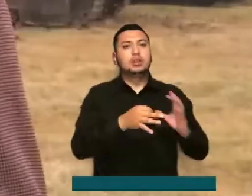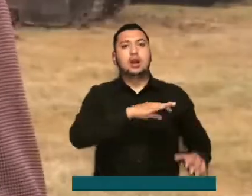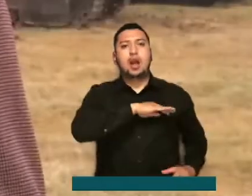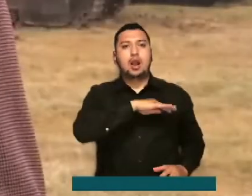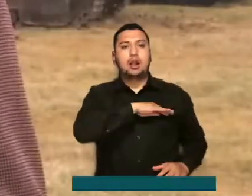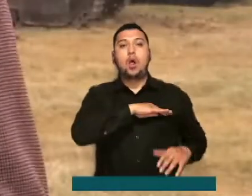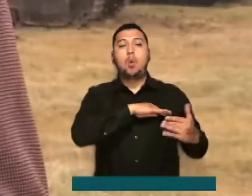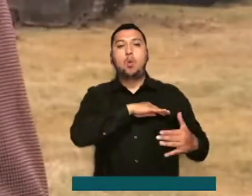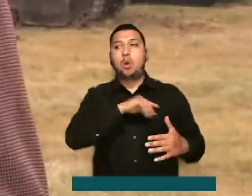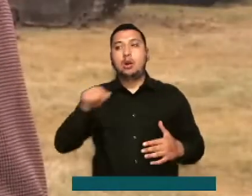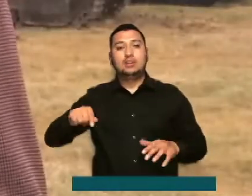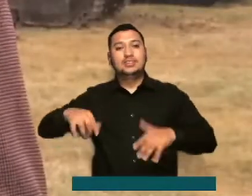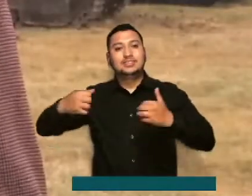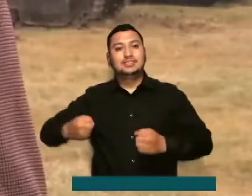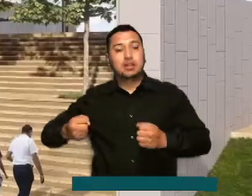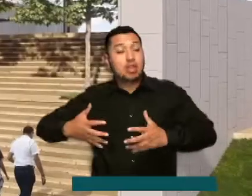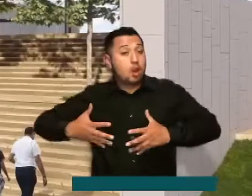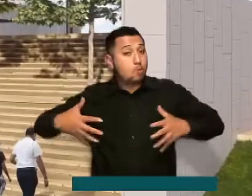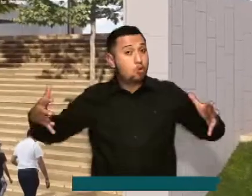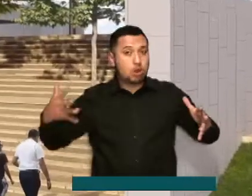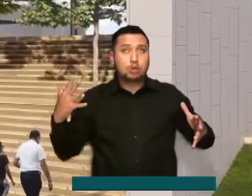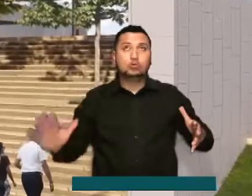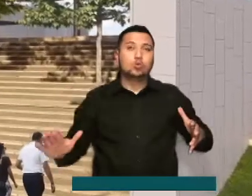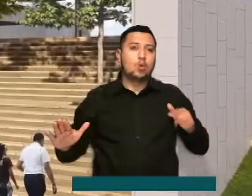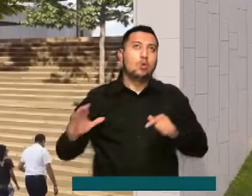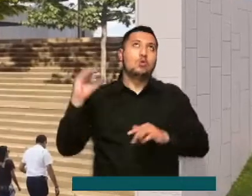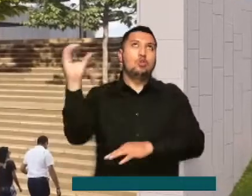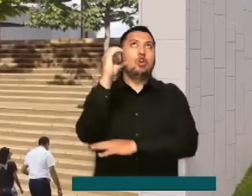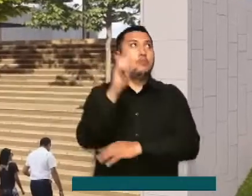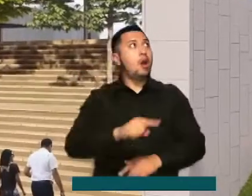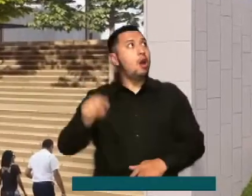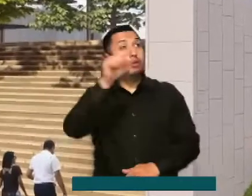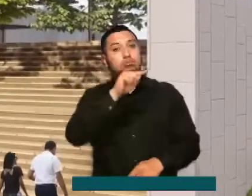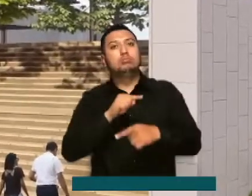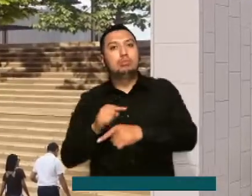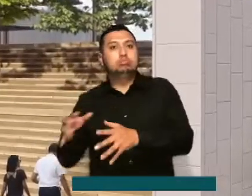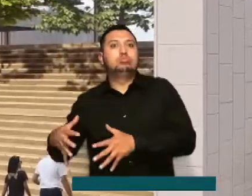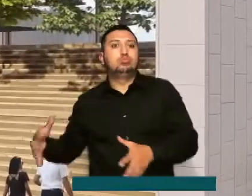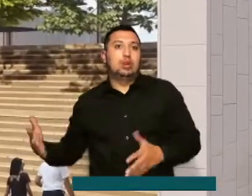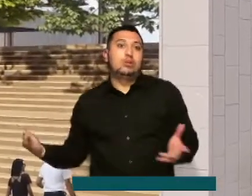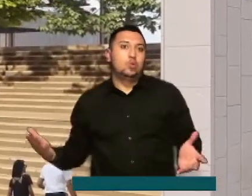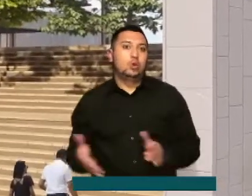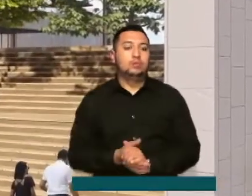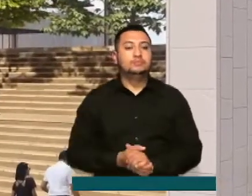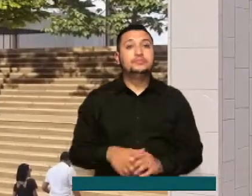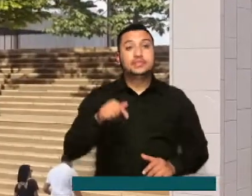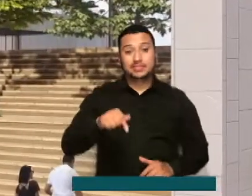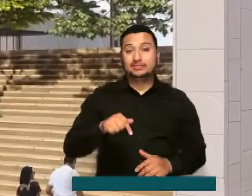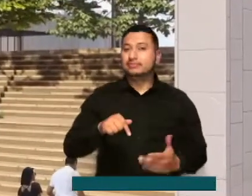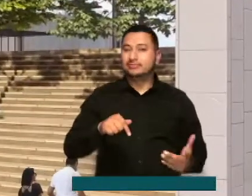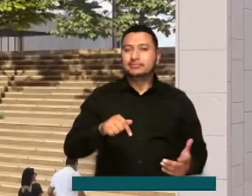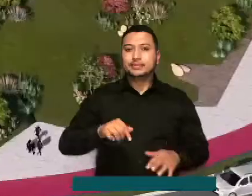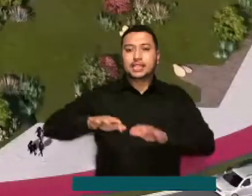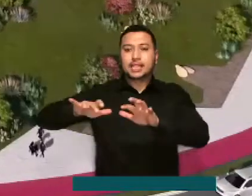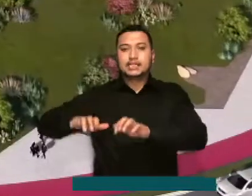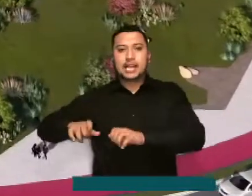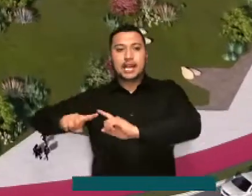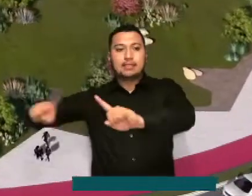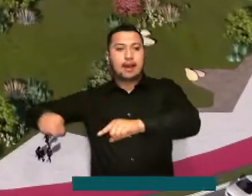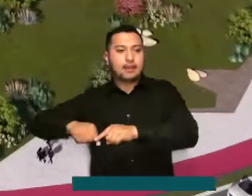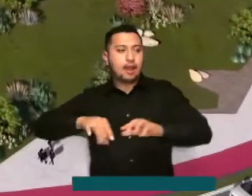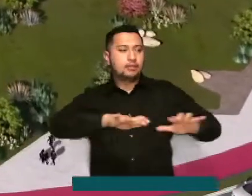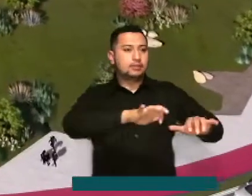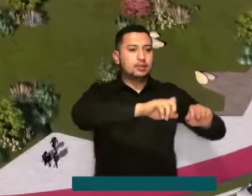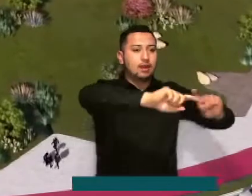o sedes administrativas más grandes del país. Este centro administrativo municipal concentrará el funcionamiento de todas las secretarías del municipio